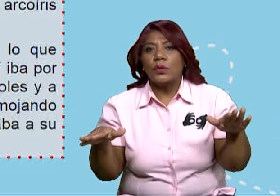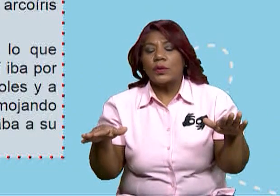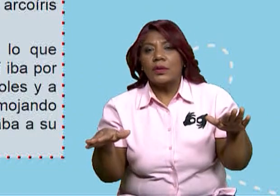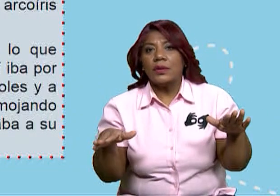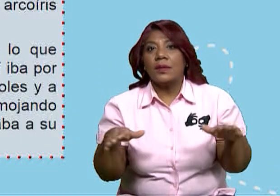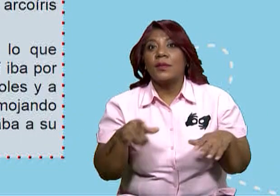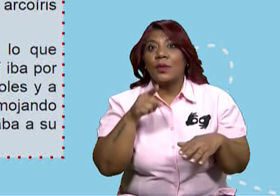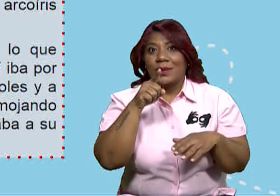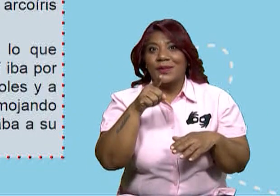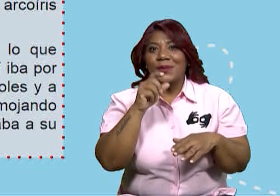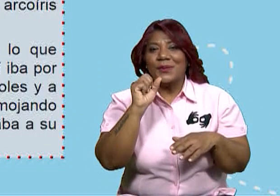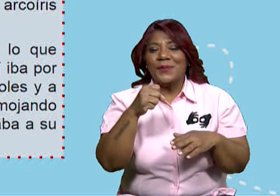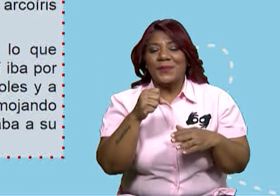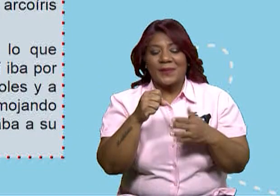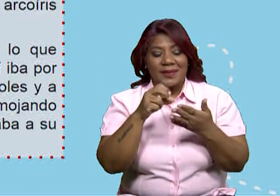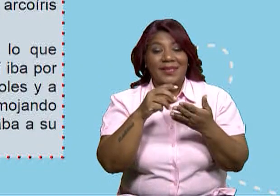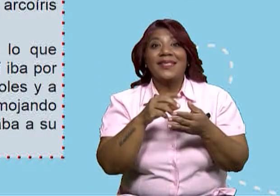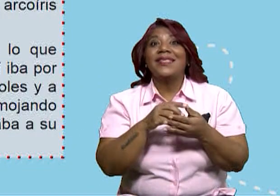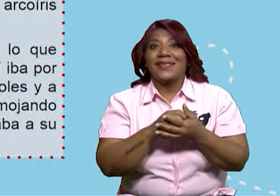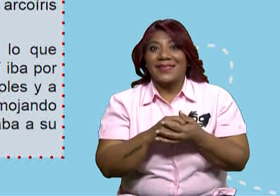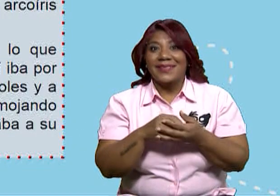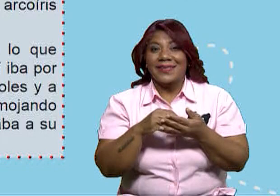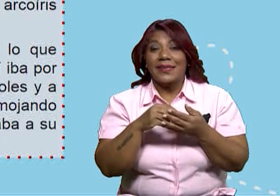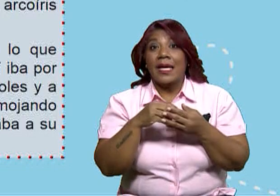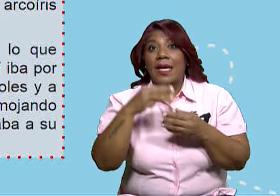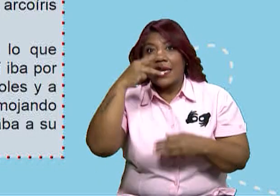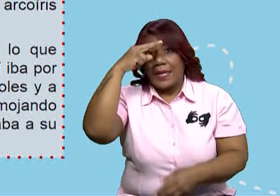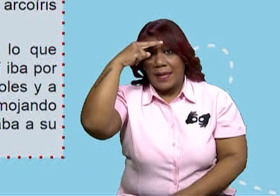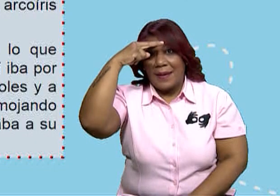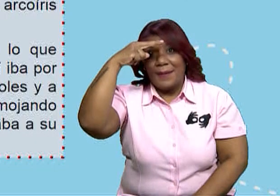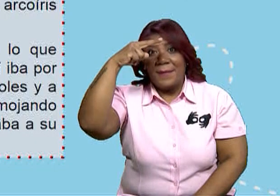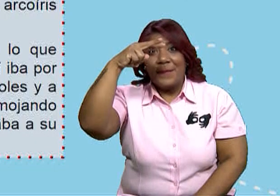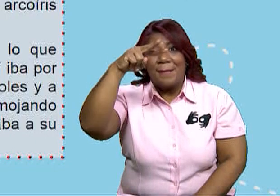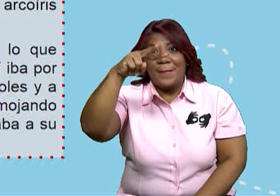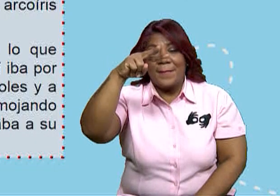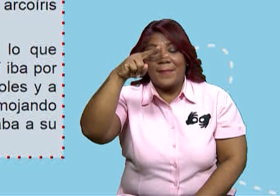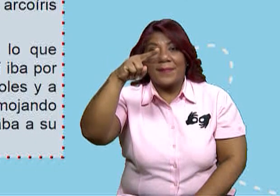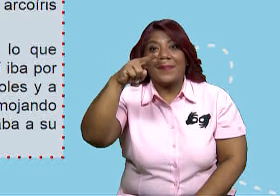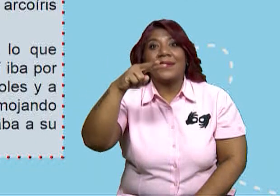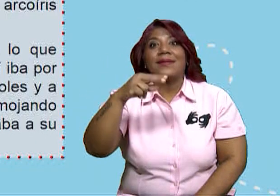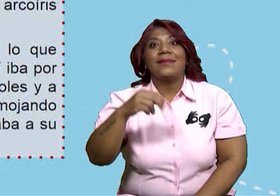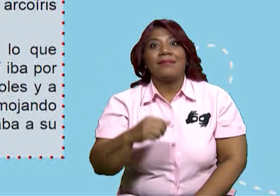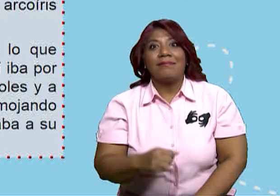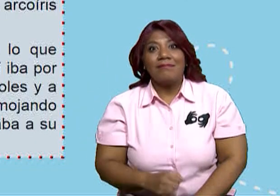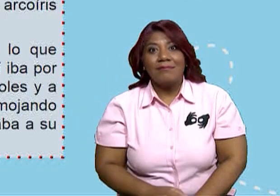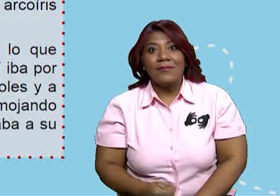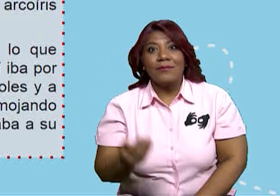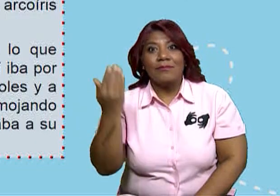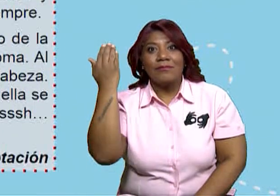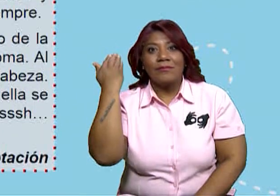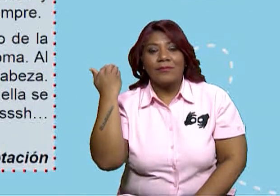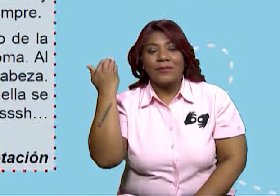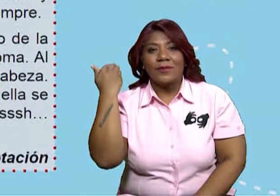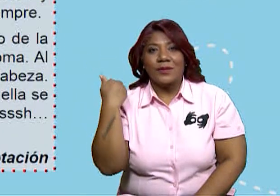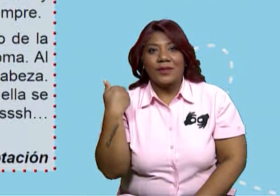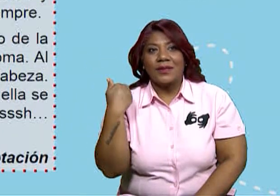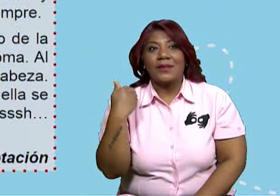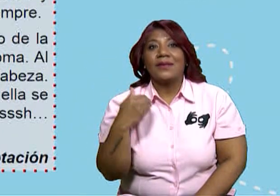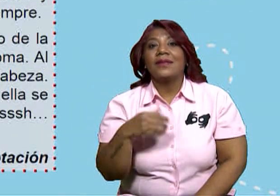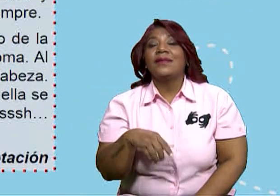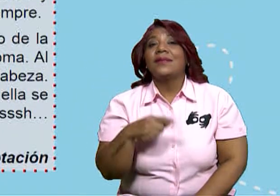que ocurre en el centro de México hace mucho tiempo. Le vamos a pasar a la